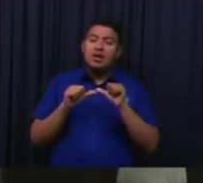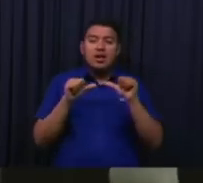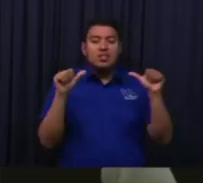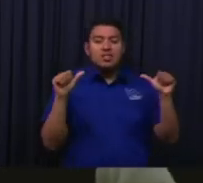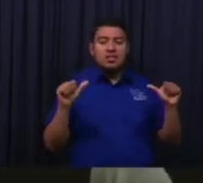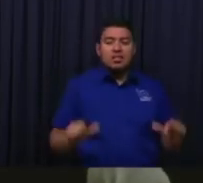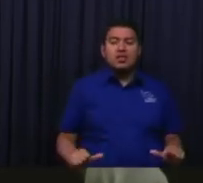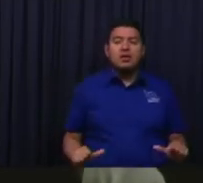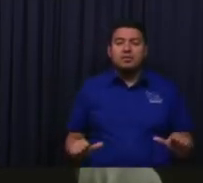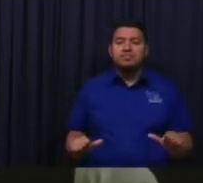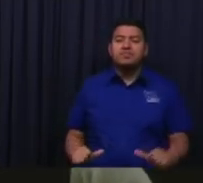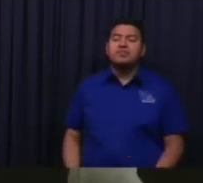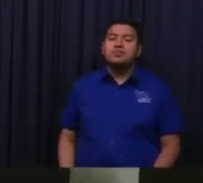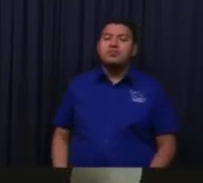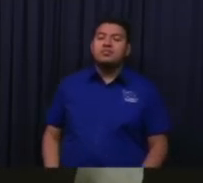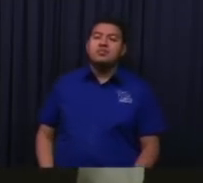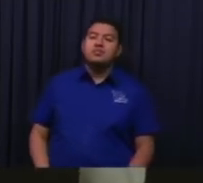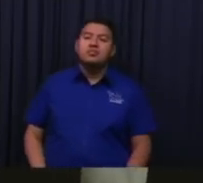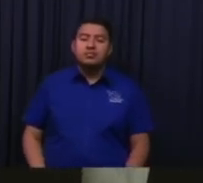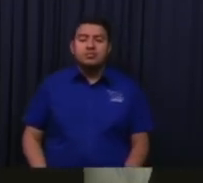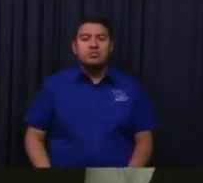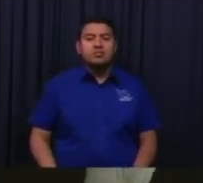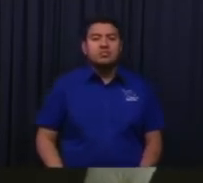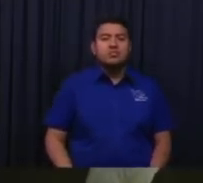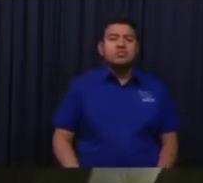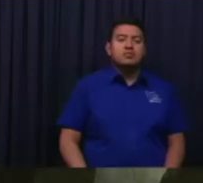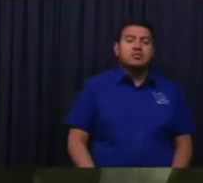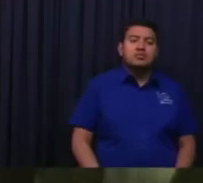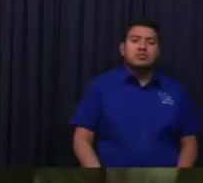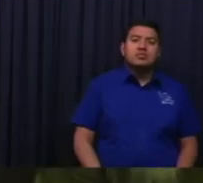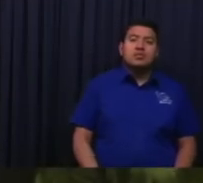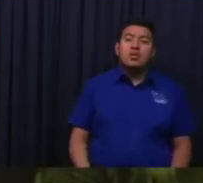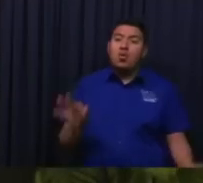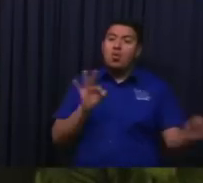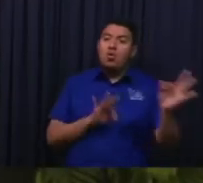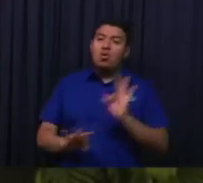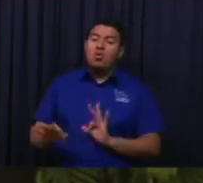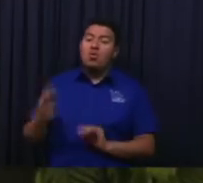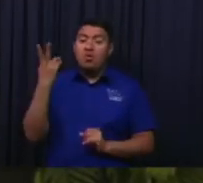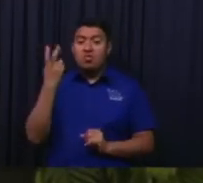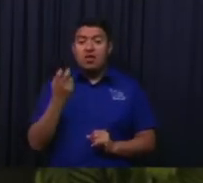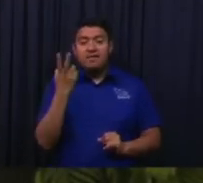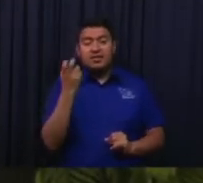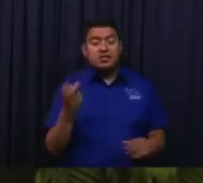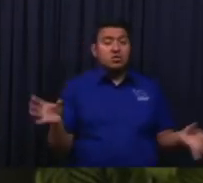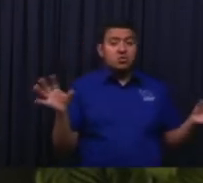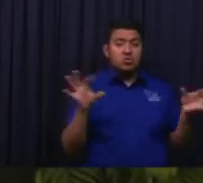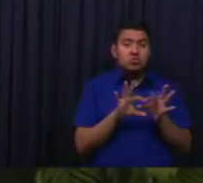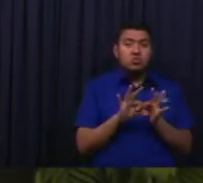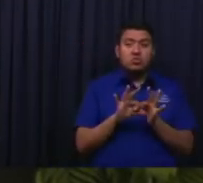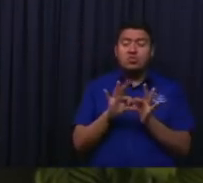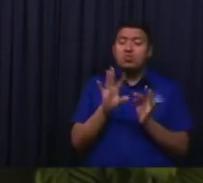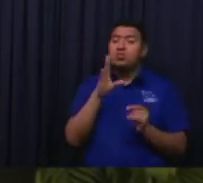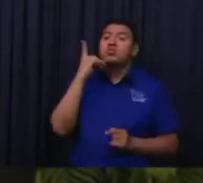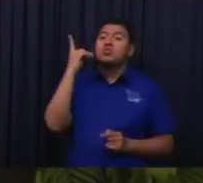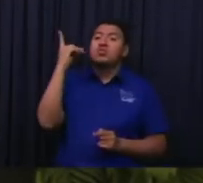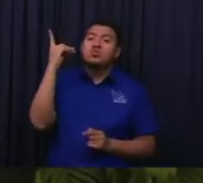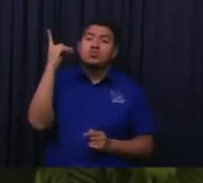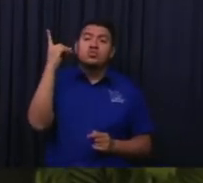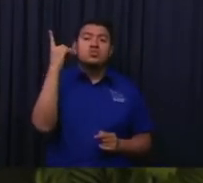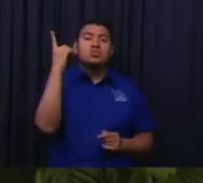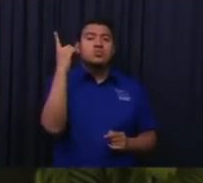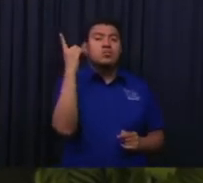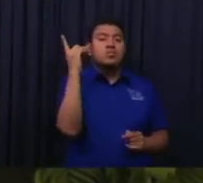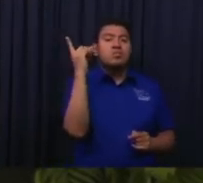orar por usted. ¿Alguien desea reconciliarse con el Señor? Aquí vienen varios